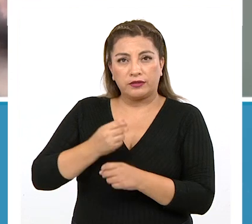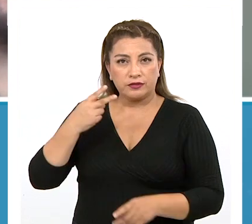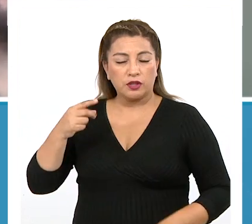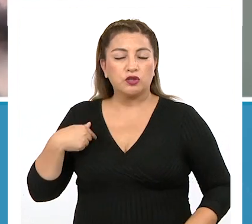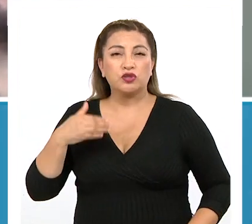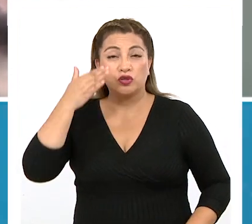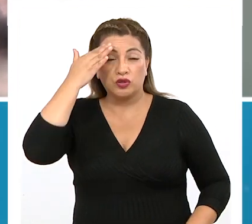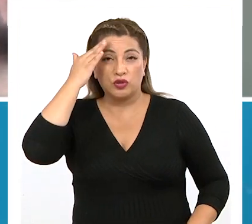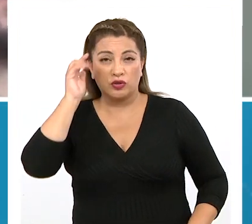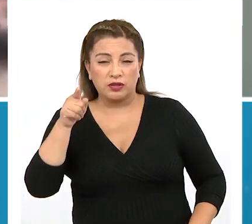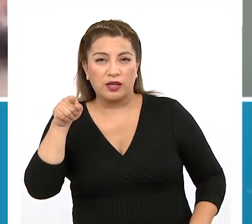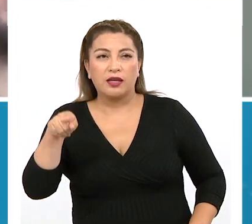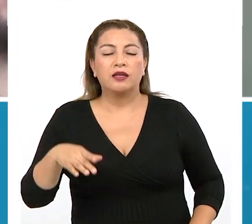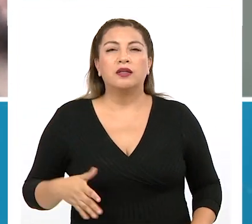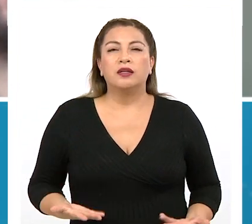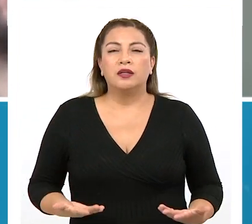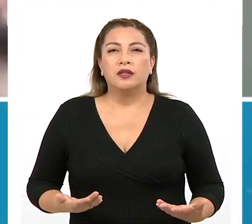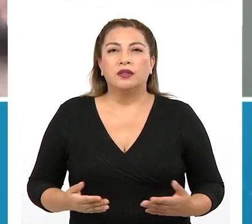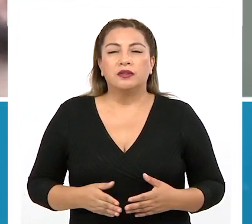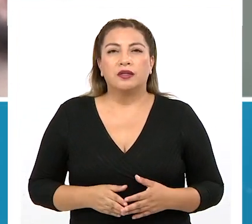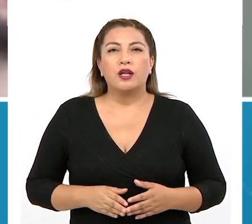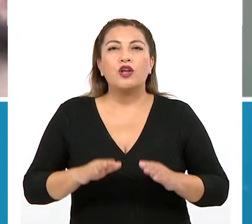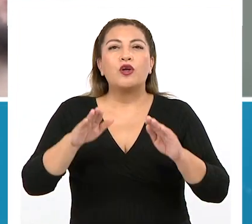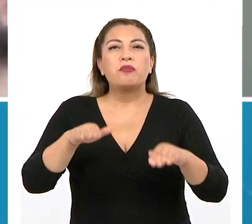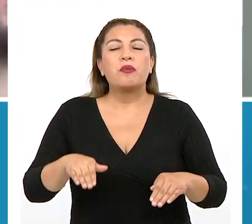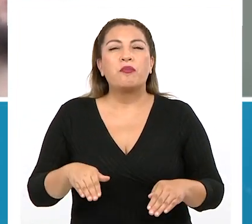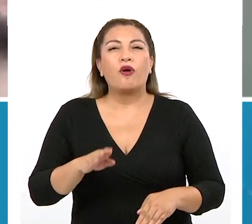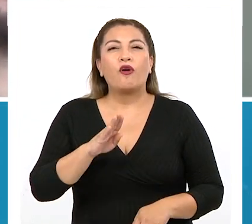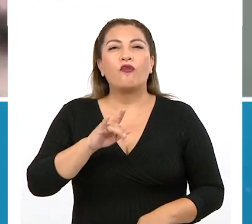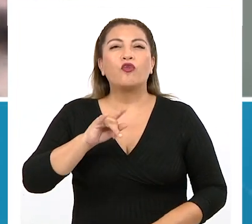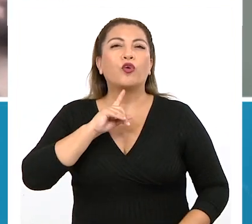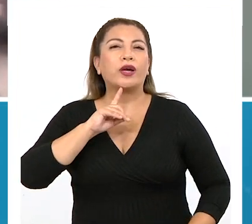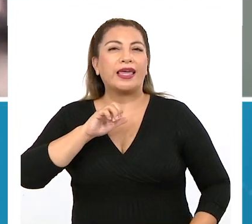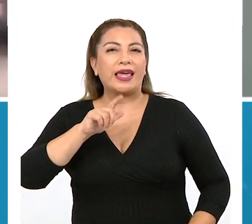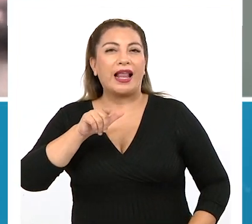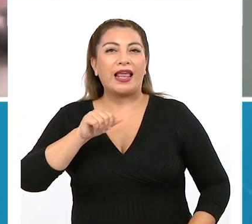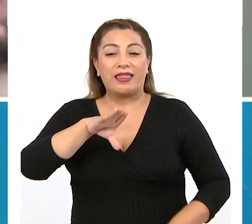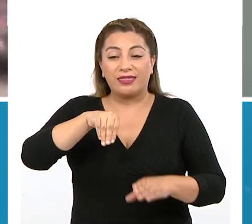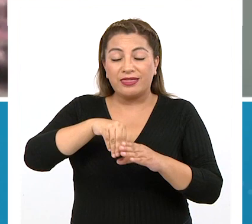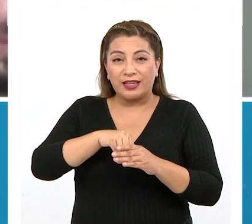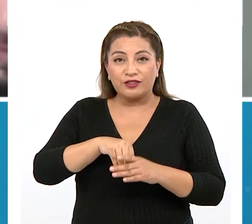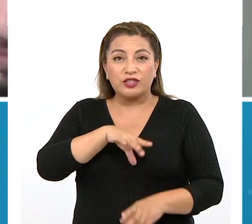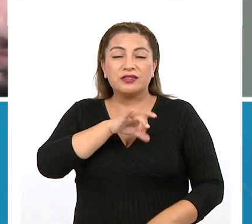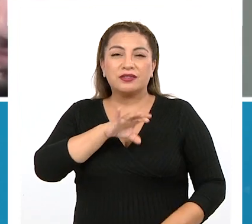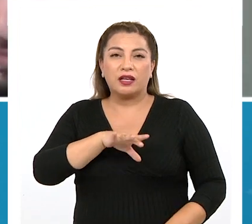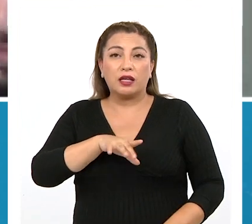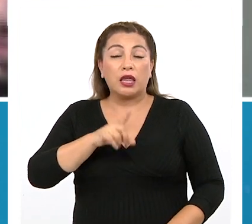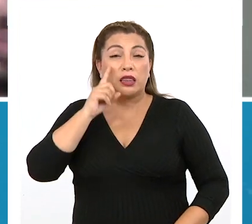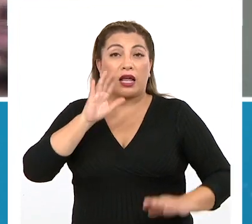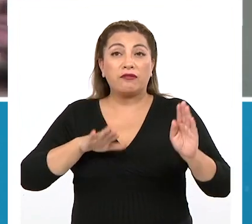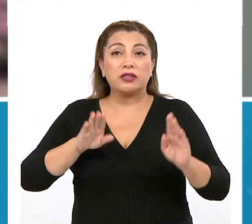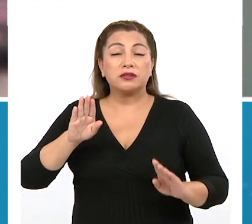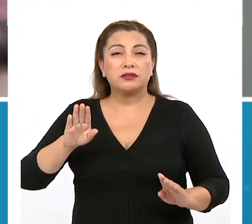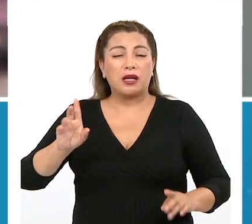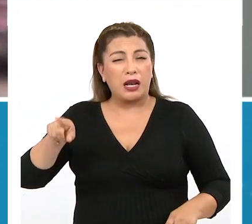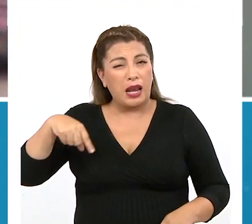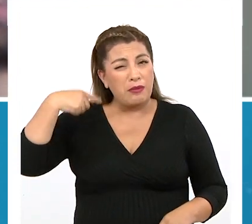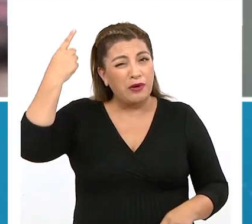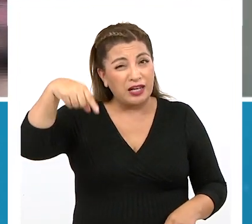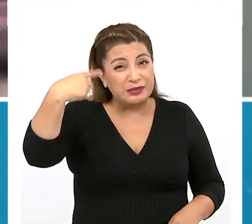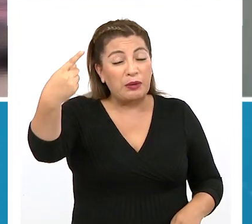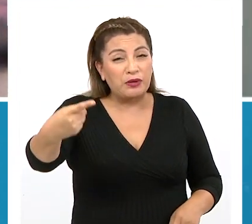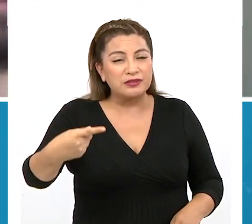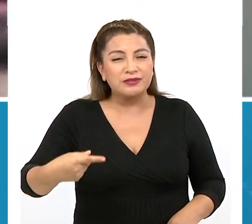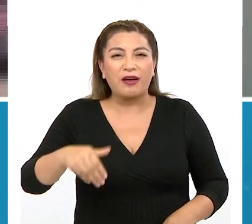creo que si nace un espíritu Bukele en Chile, que se va a aplicar, porque ahí puede salir la próxima presidencial para la próxima elección.